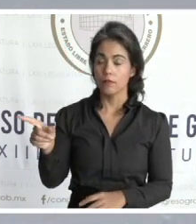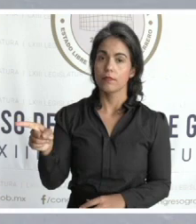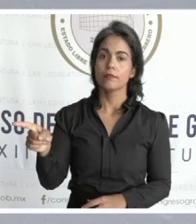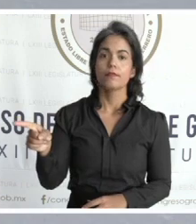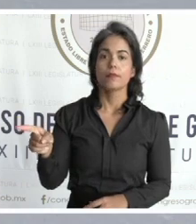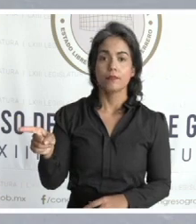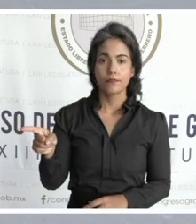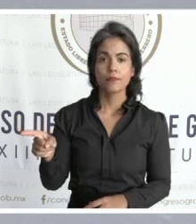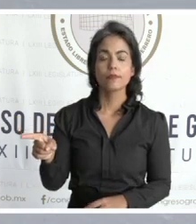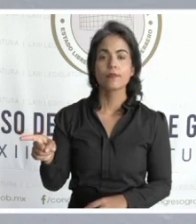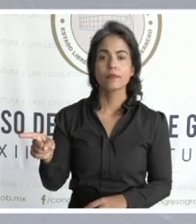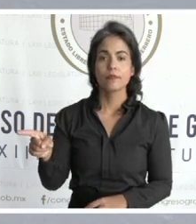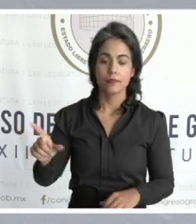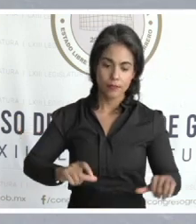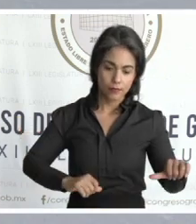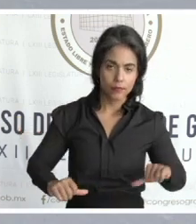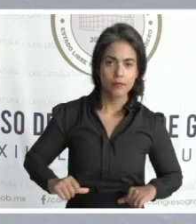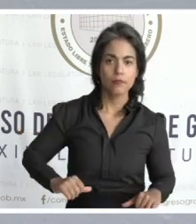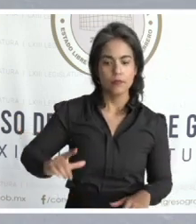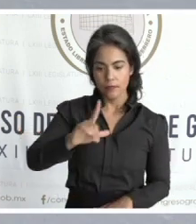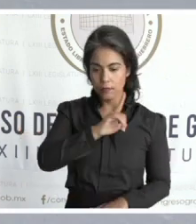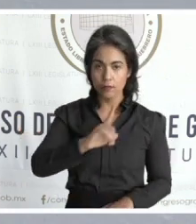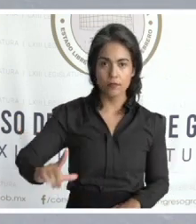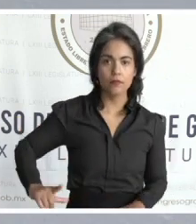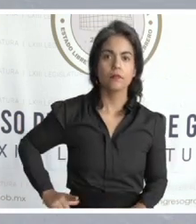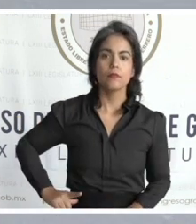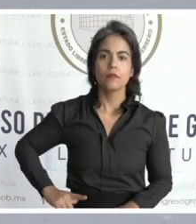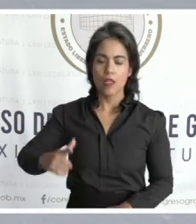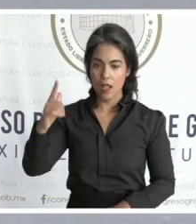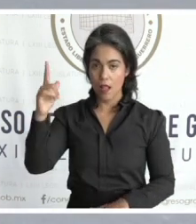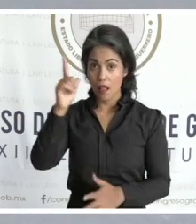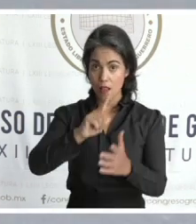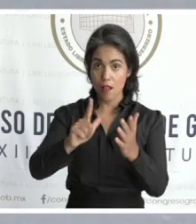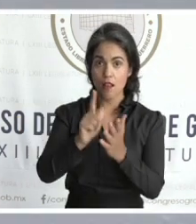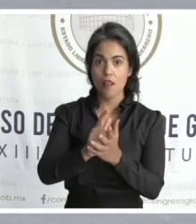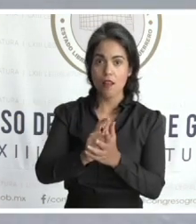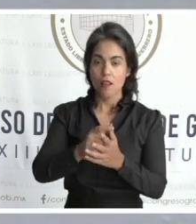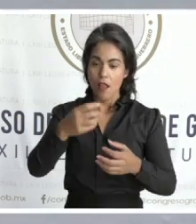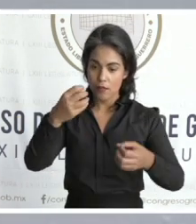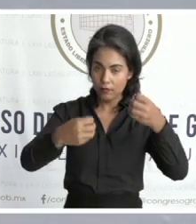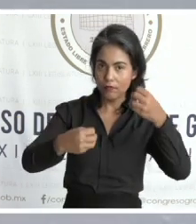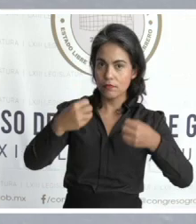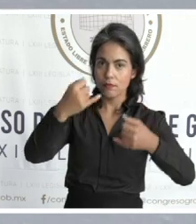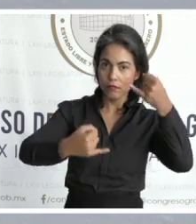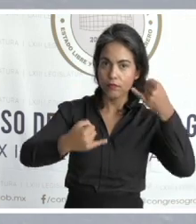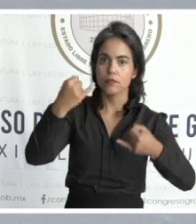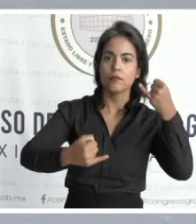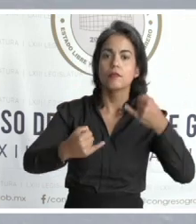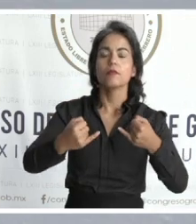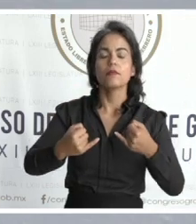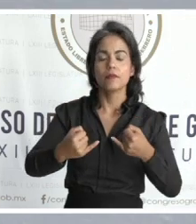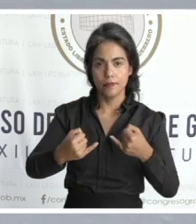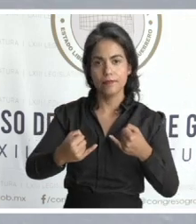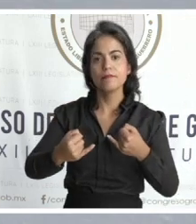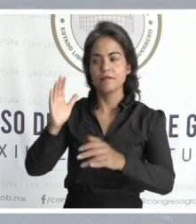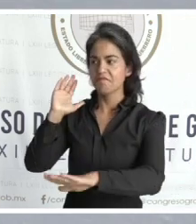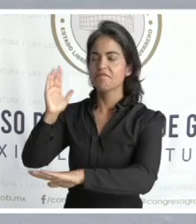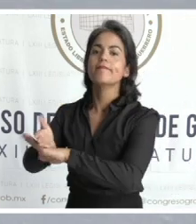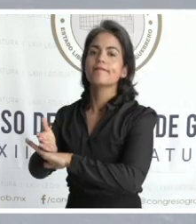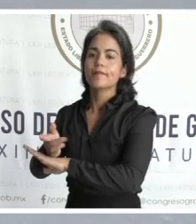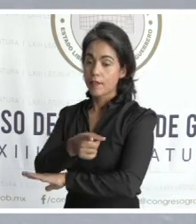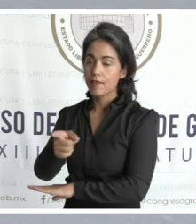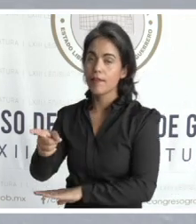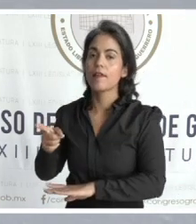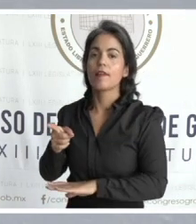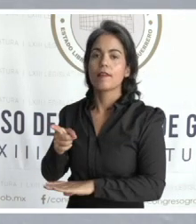Serán las autoridades judiciales las que determinen la culpabilidad y pena a quienes cometieron tan lamentable hecho y a todas